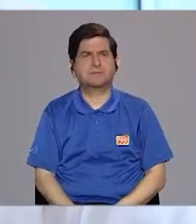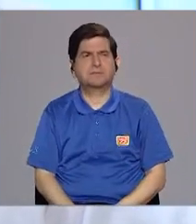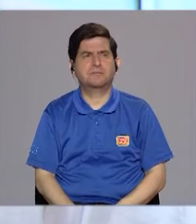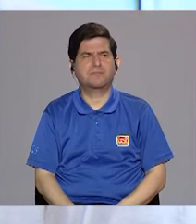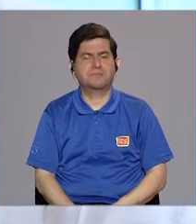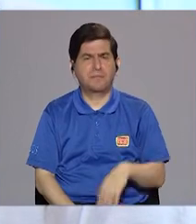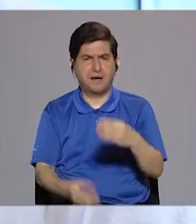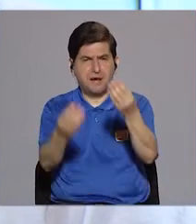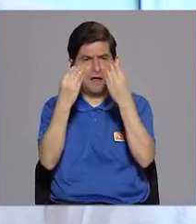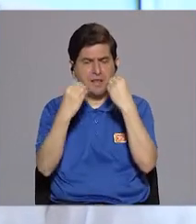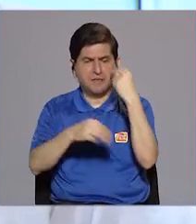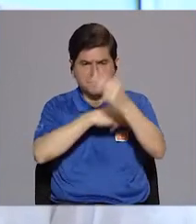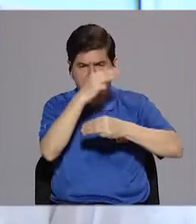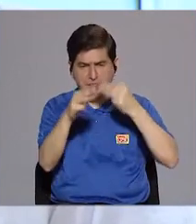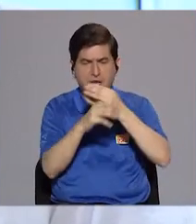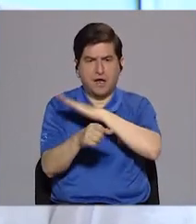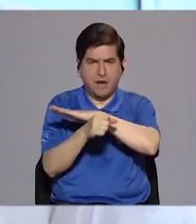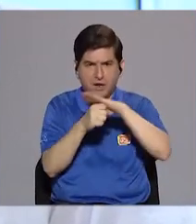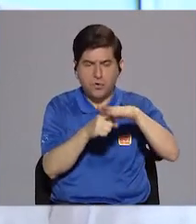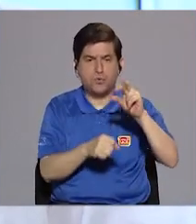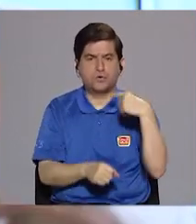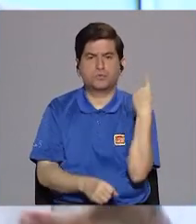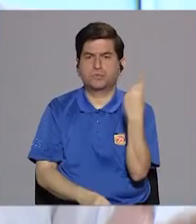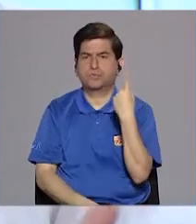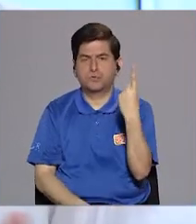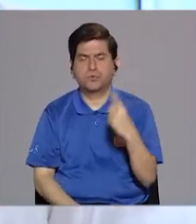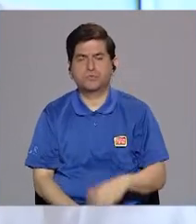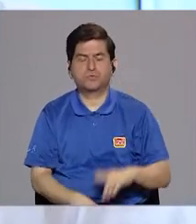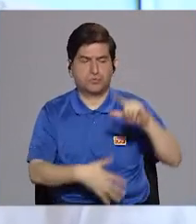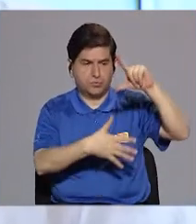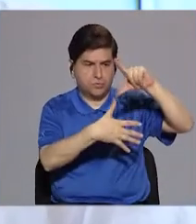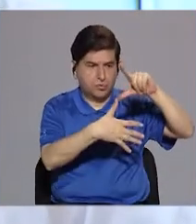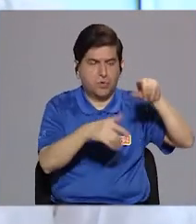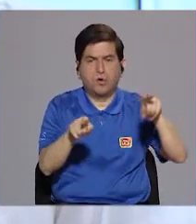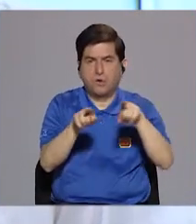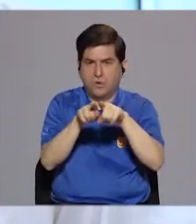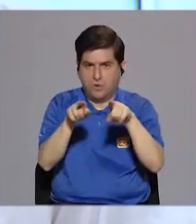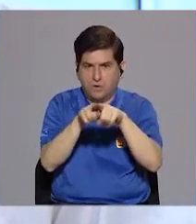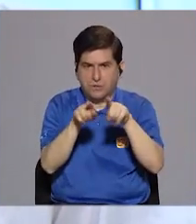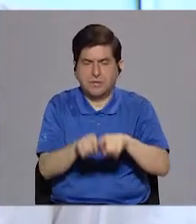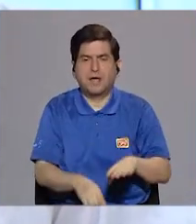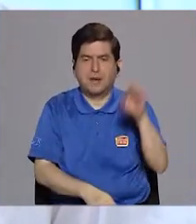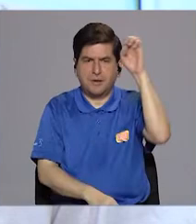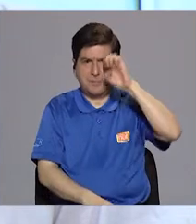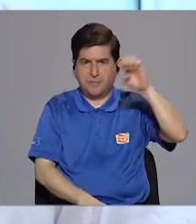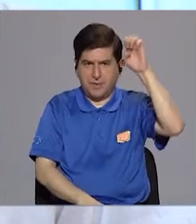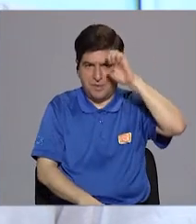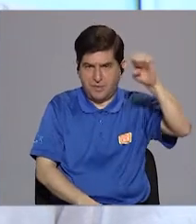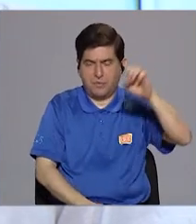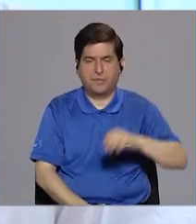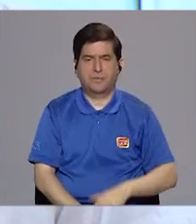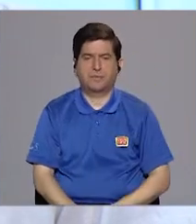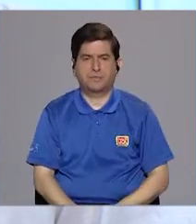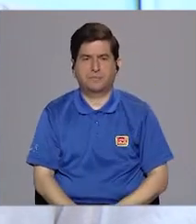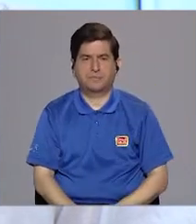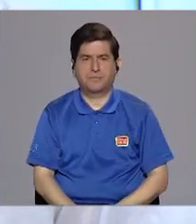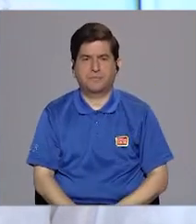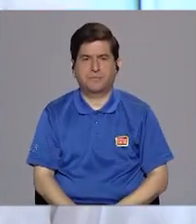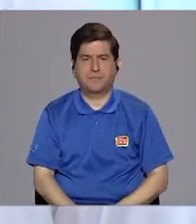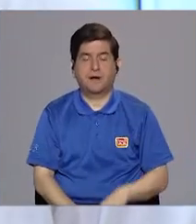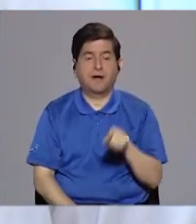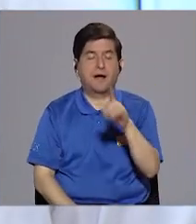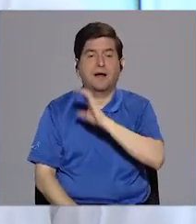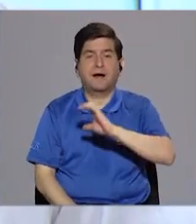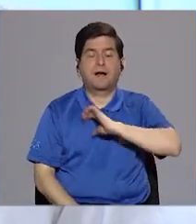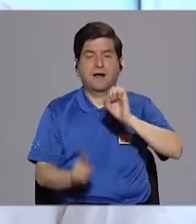Nos enseñó al mundo entero, no solamente en Latinoamérica, sino también en Europa, nos enseñó que el